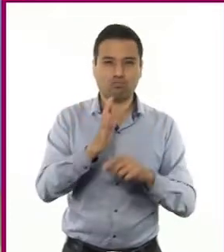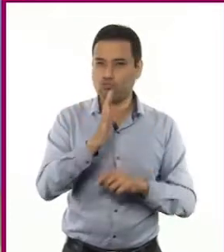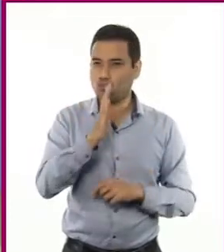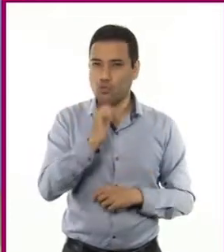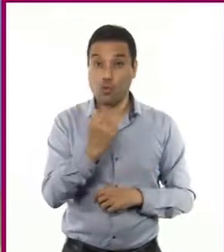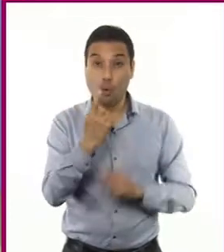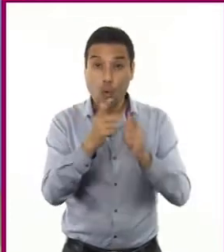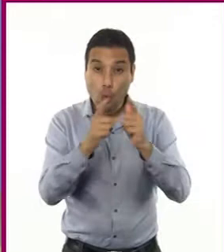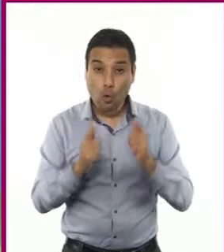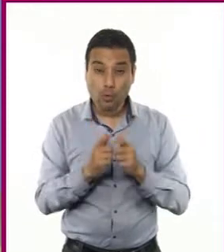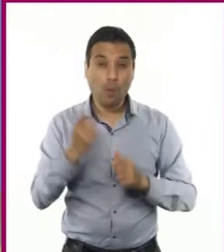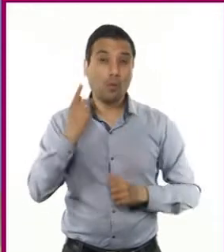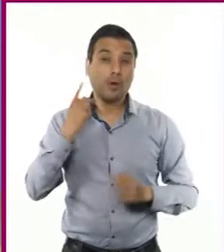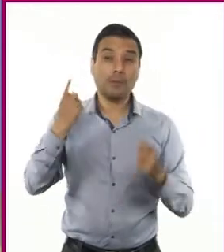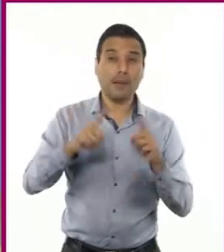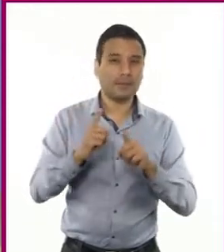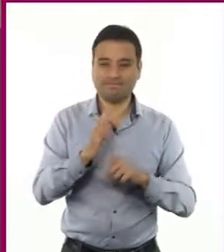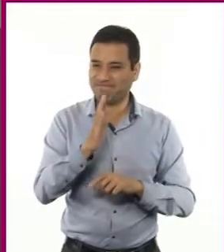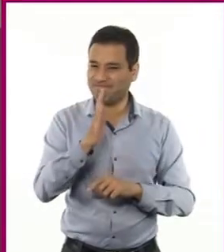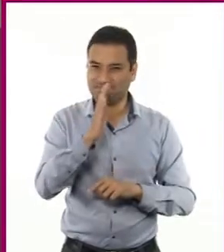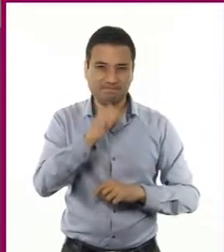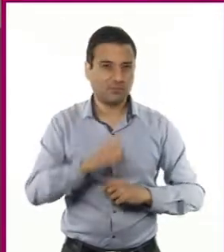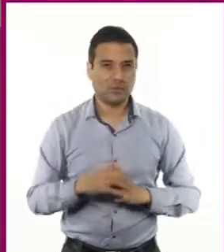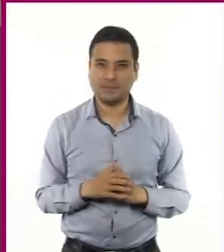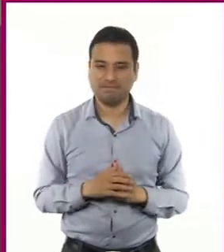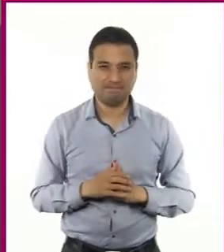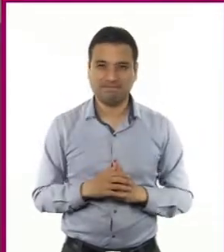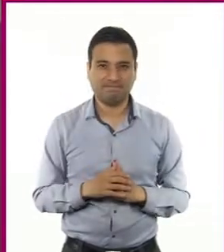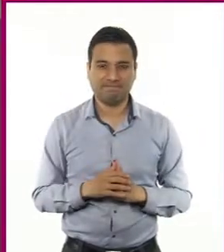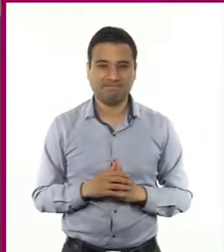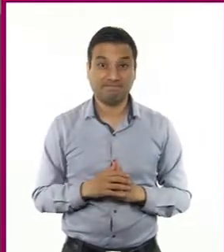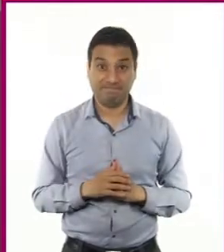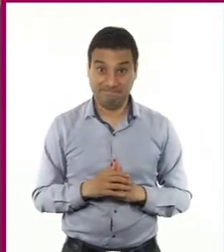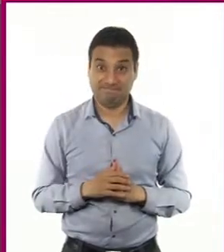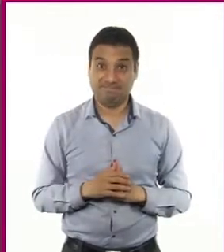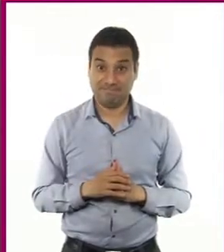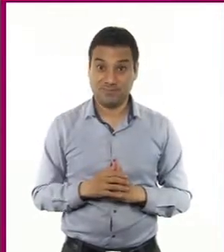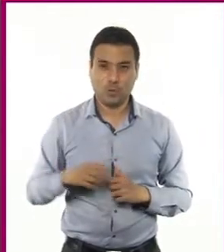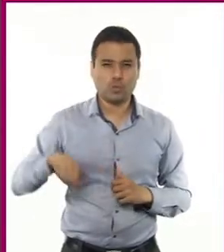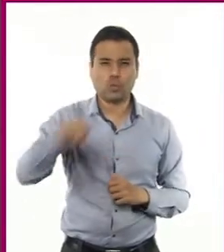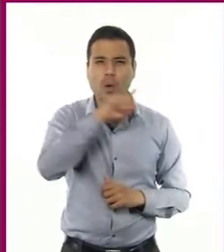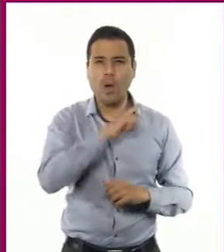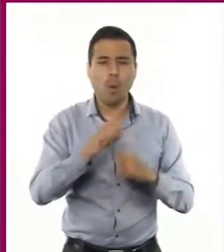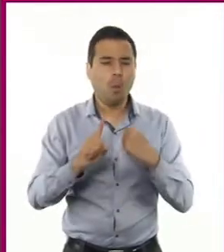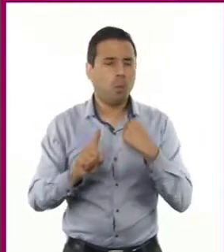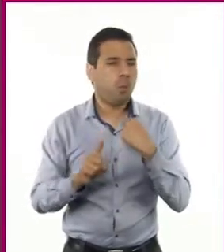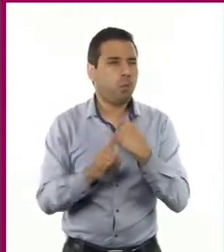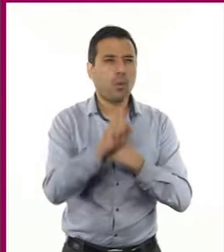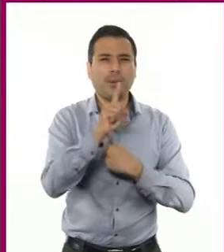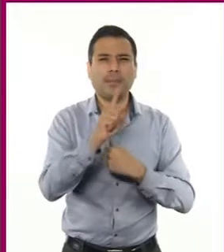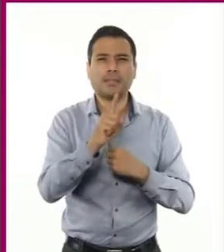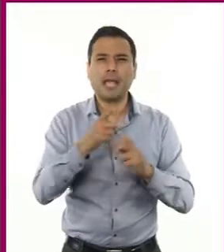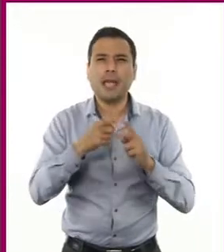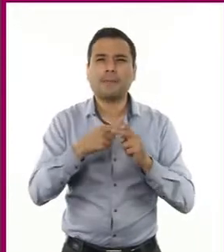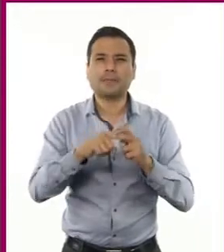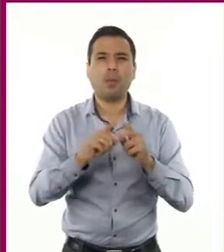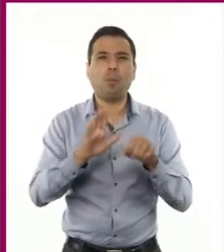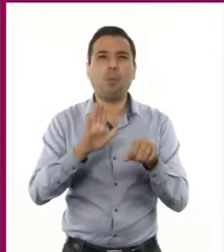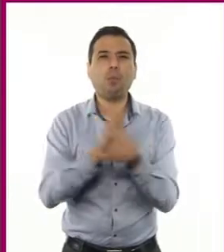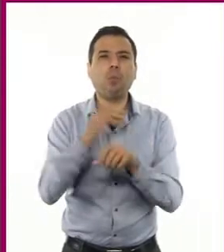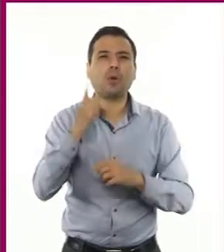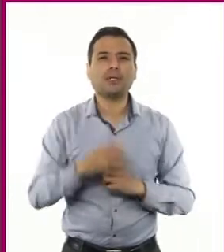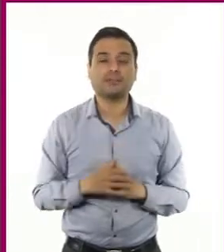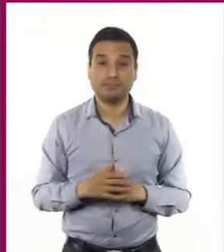o de una sola filosofía. El origen de muchos de nuestros males se encuentra en una concentración excesiva de